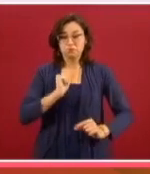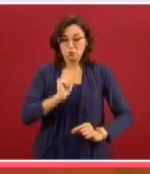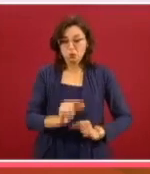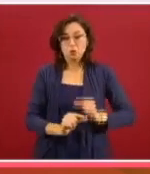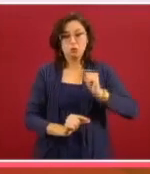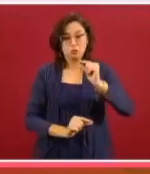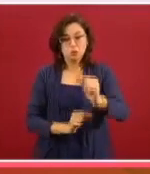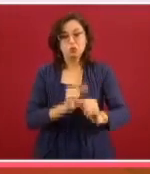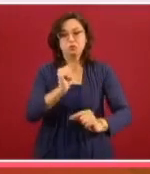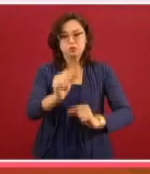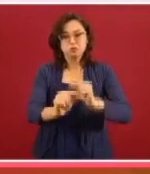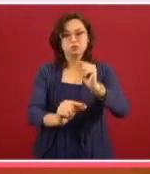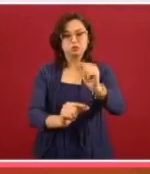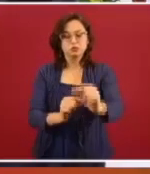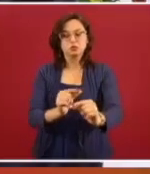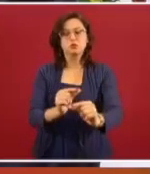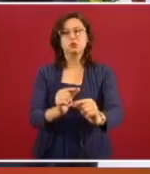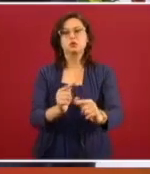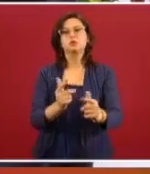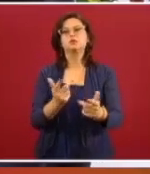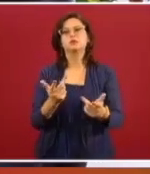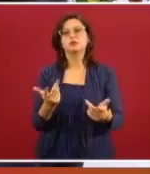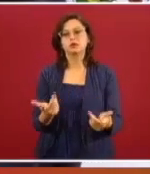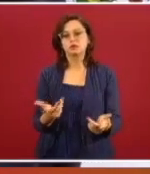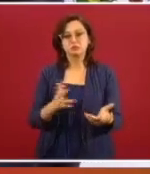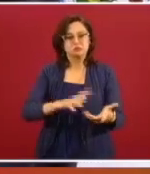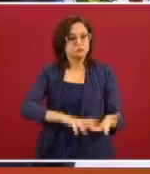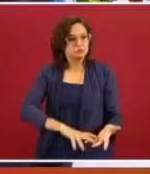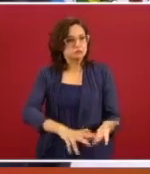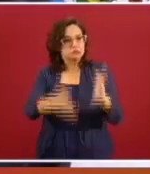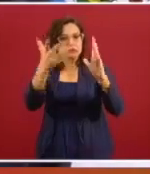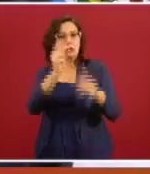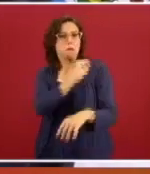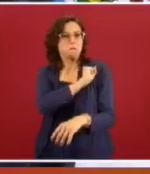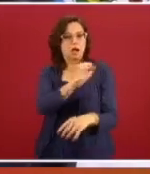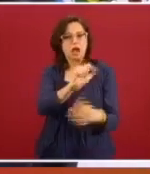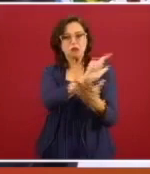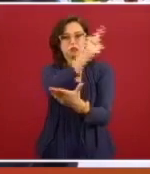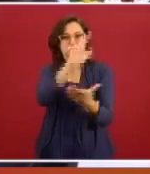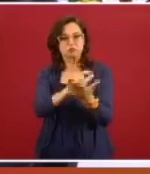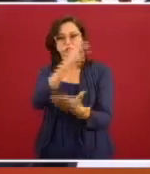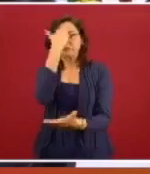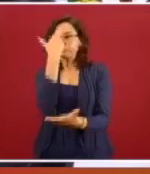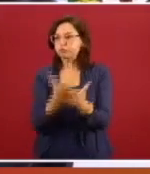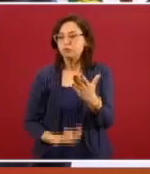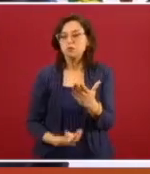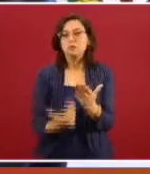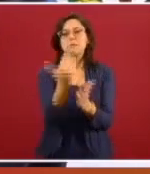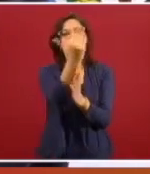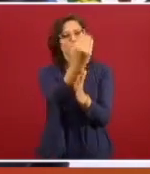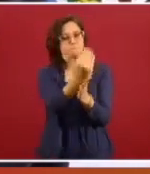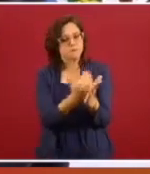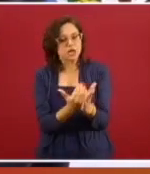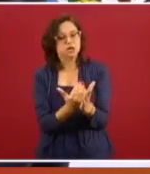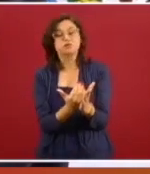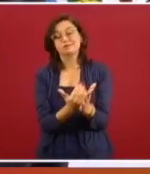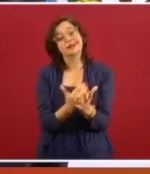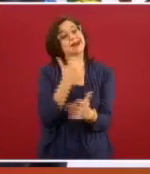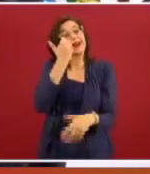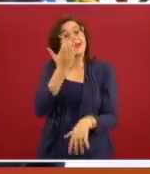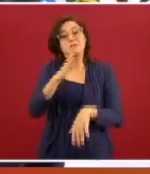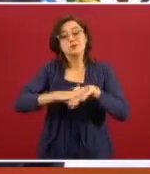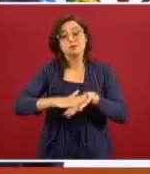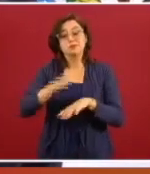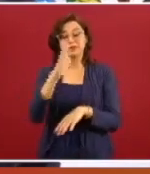hemos avanzado en la disminución de la incidencia delictiva. En el trimestre de enero